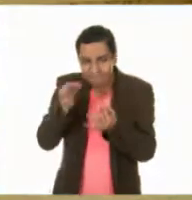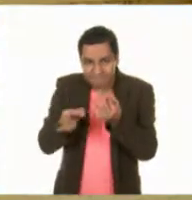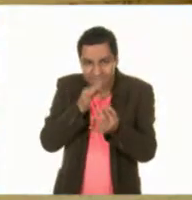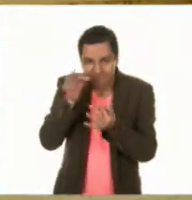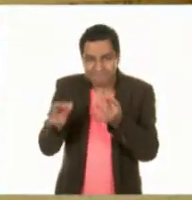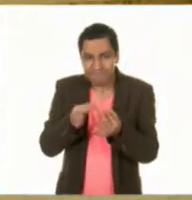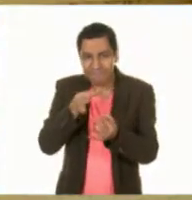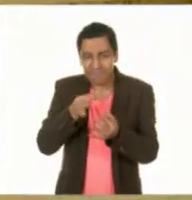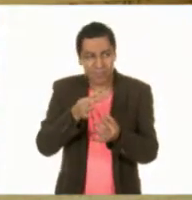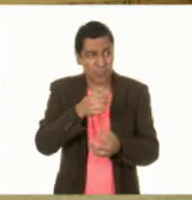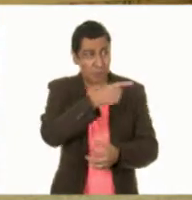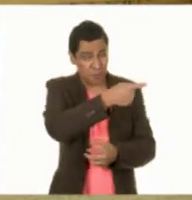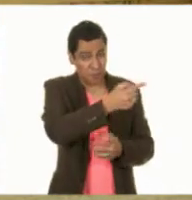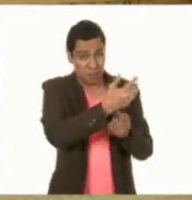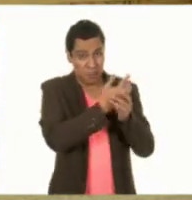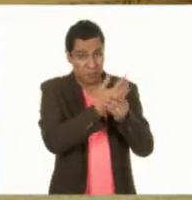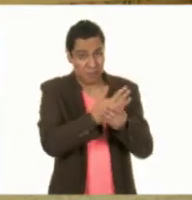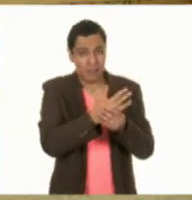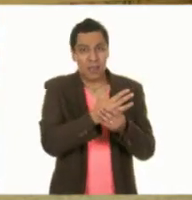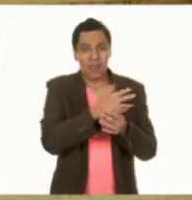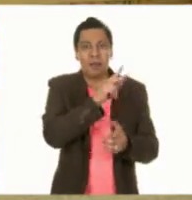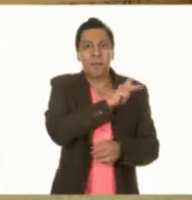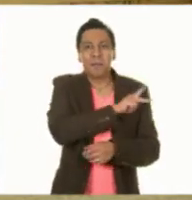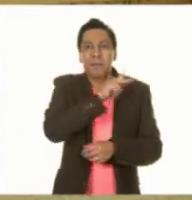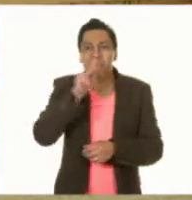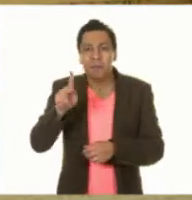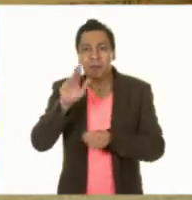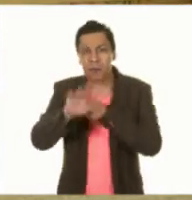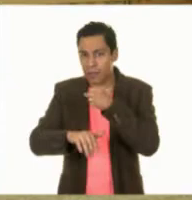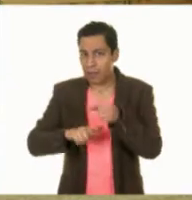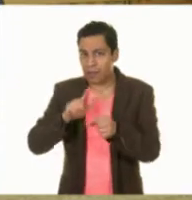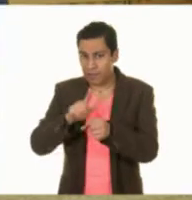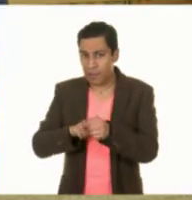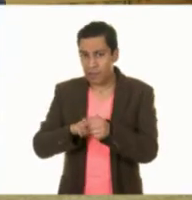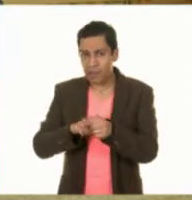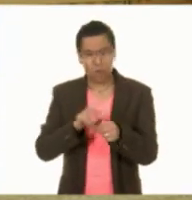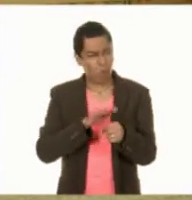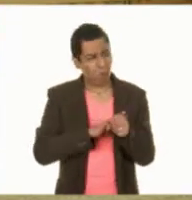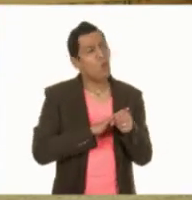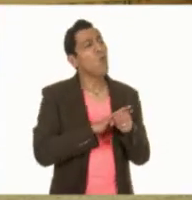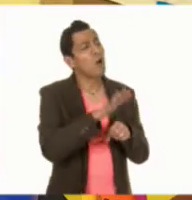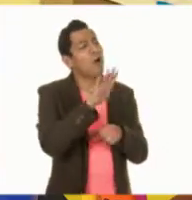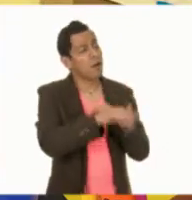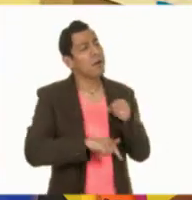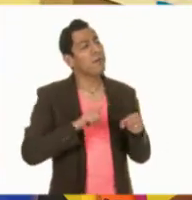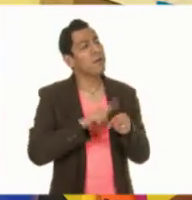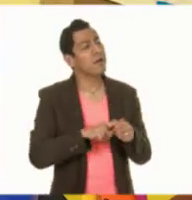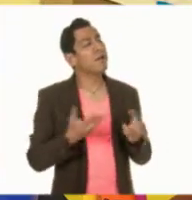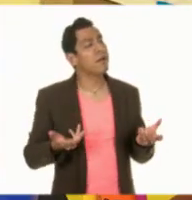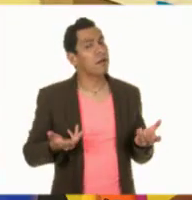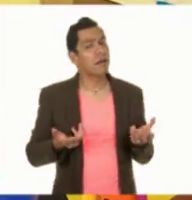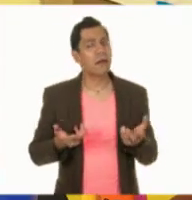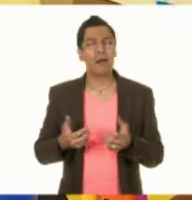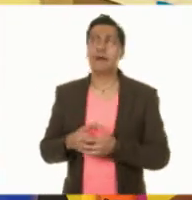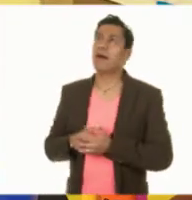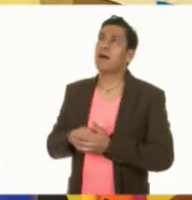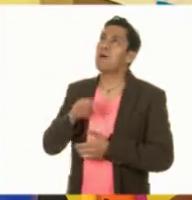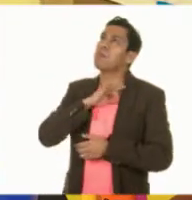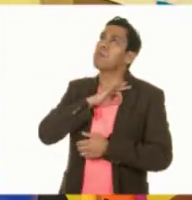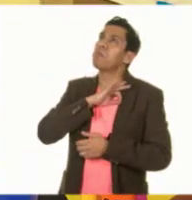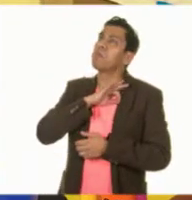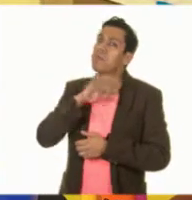Adriana, dijiste que parecía un animal. Pero, ¿cuál crees que sea? Pues puede ser